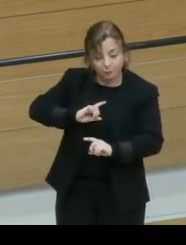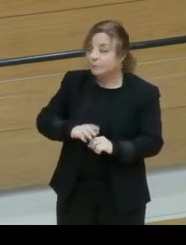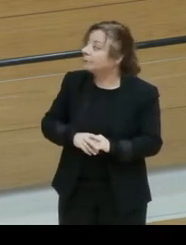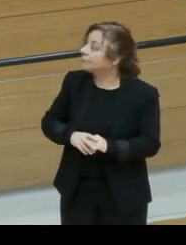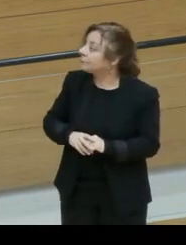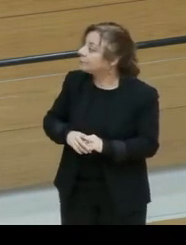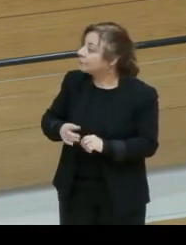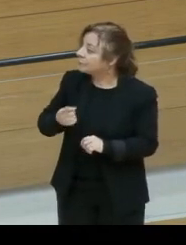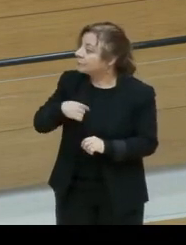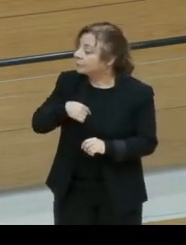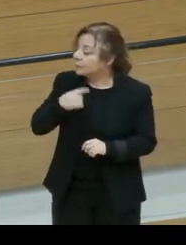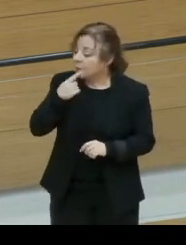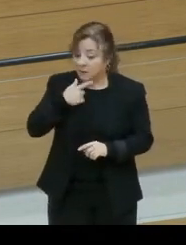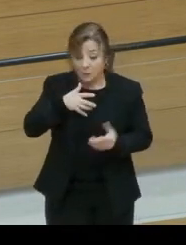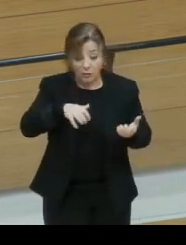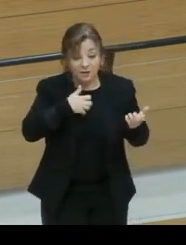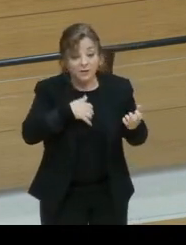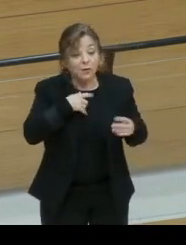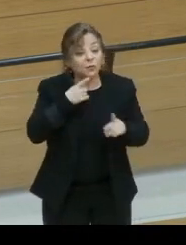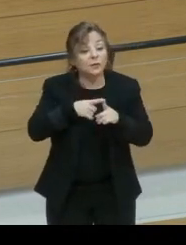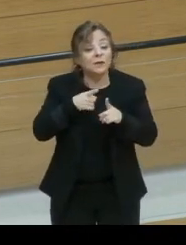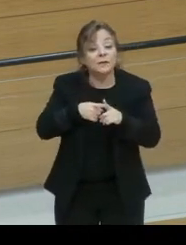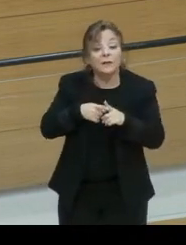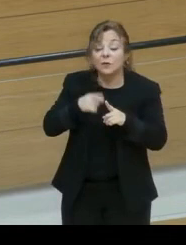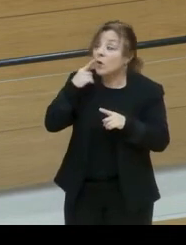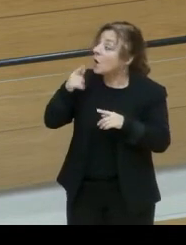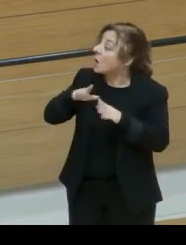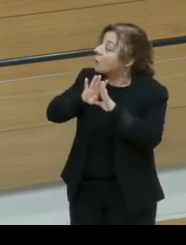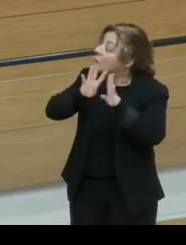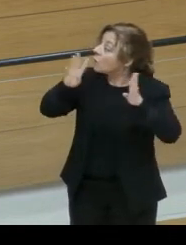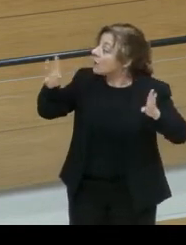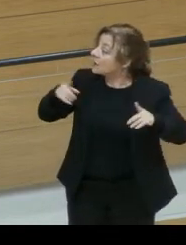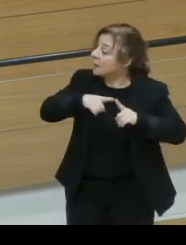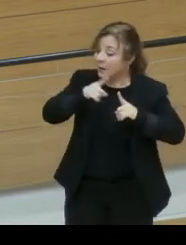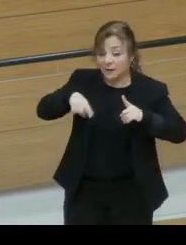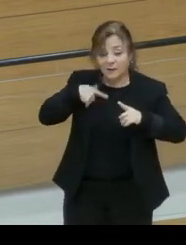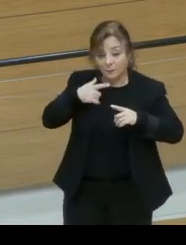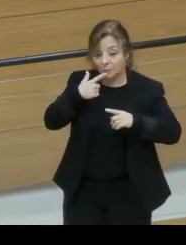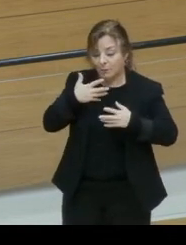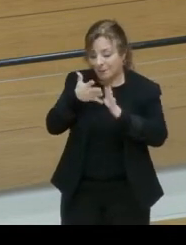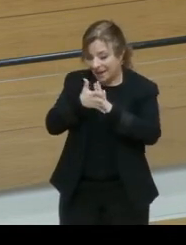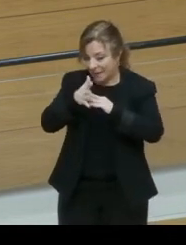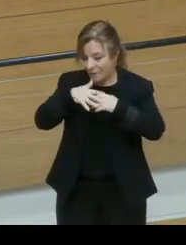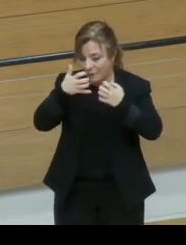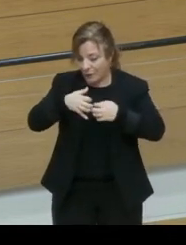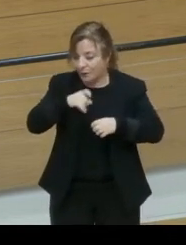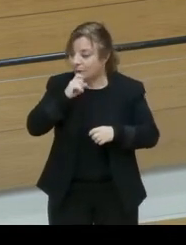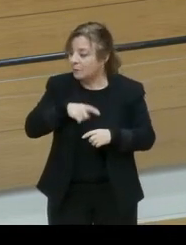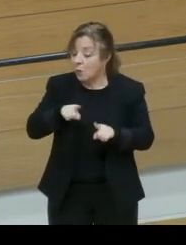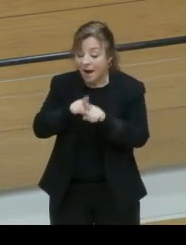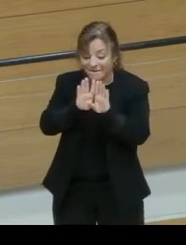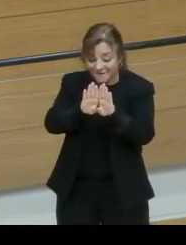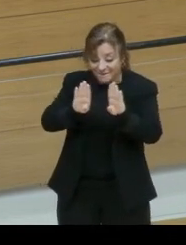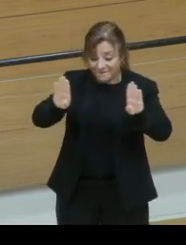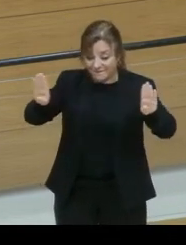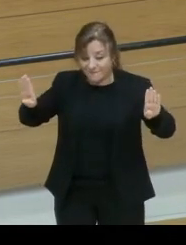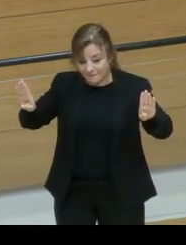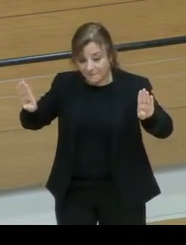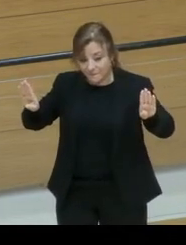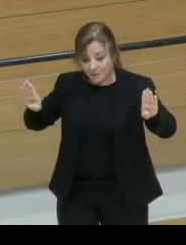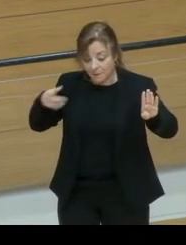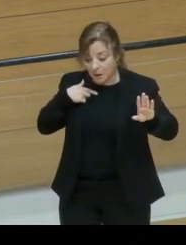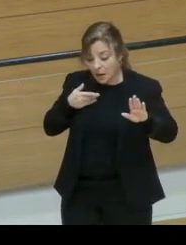Podríamos decirlo, ya que estamos en Sevilla, utilizando la muralla de la Macarena, su función. Como es una barrera, ¿qué va a dejar